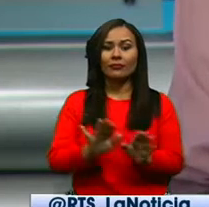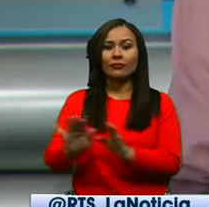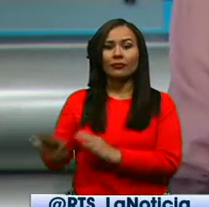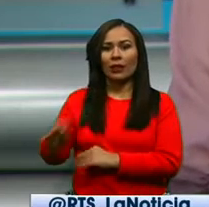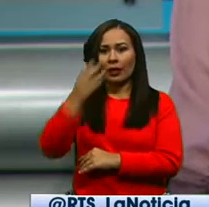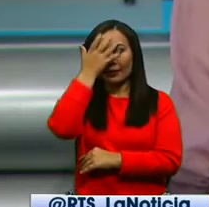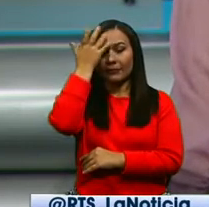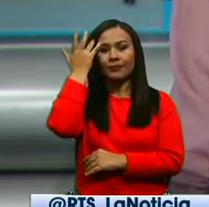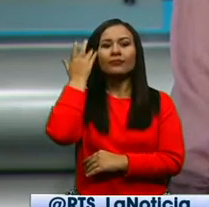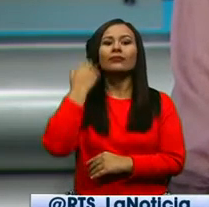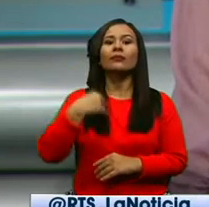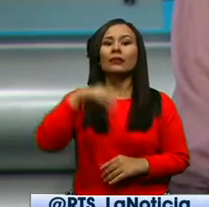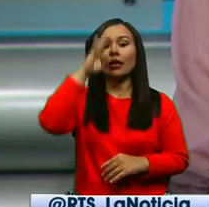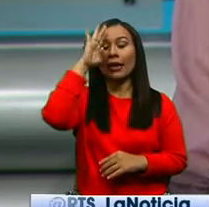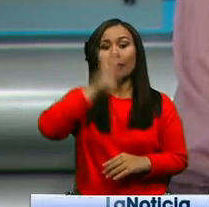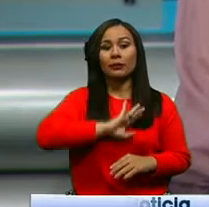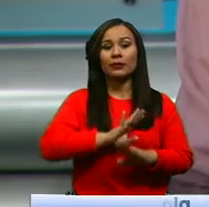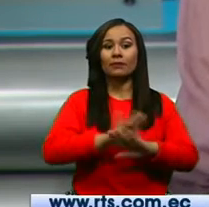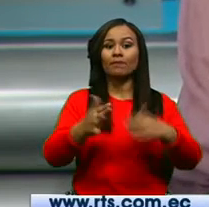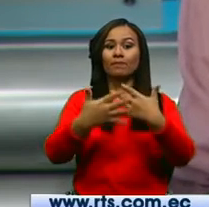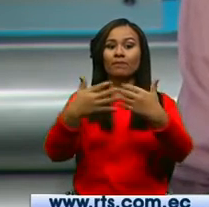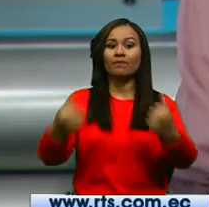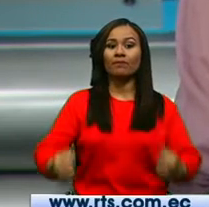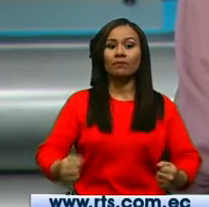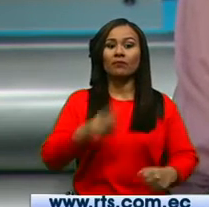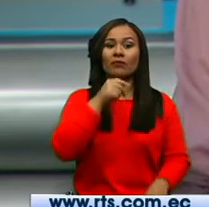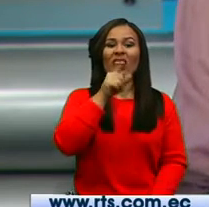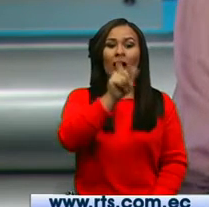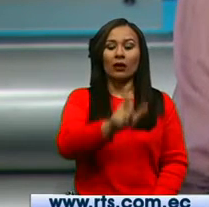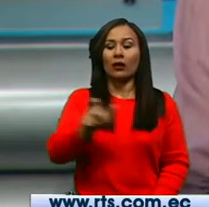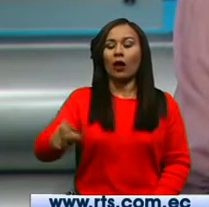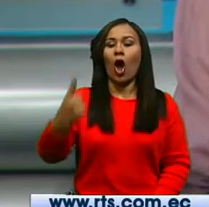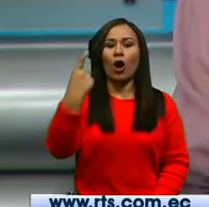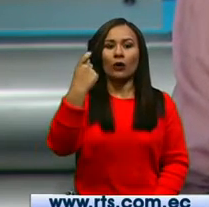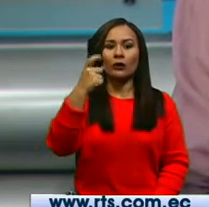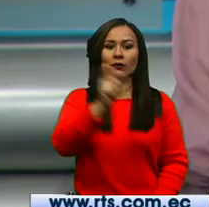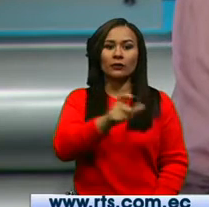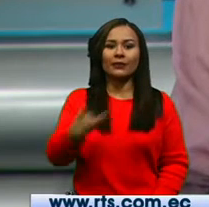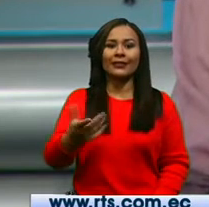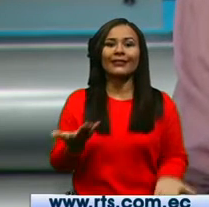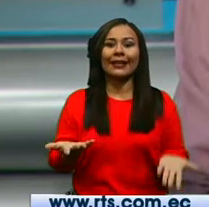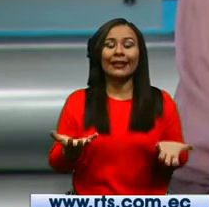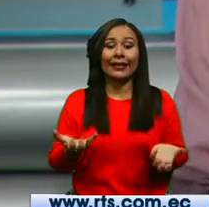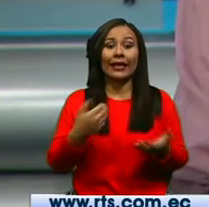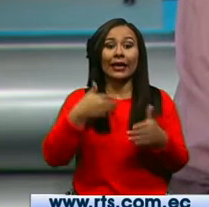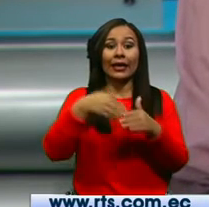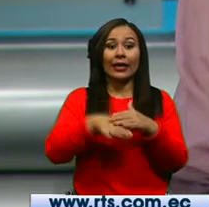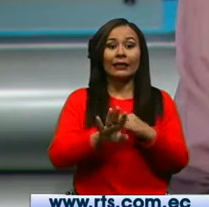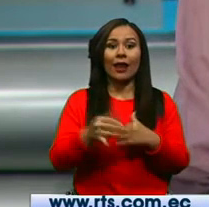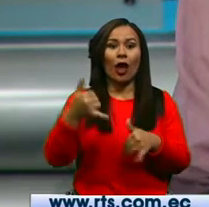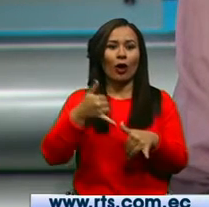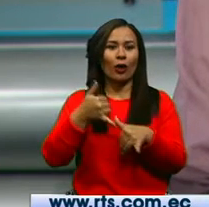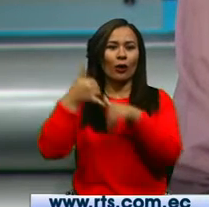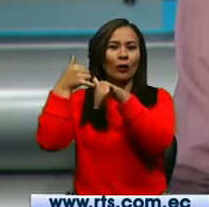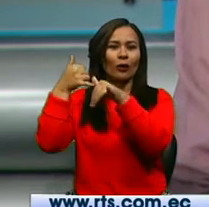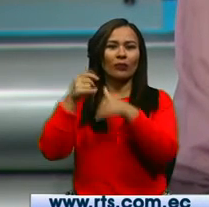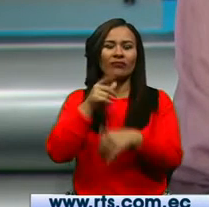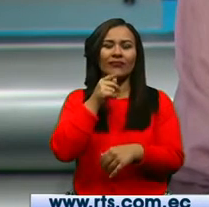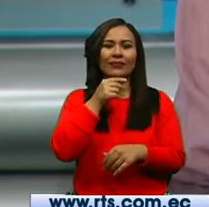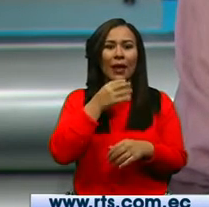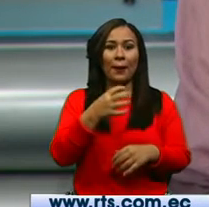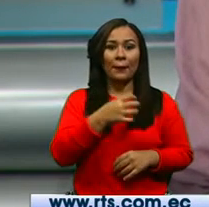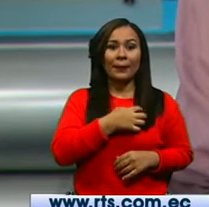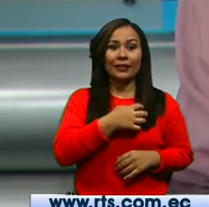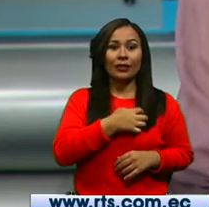La policía detuvo a 11 supuestos hinchas durante un operativo preventivo efectuado antes del partido por la Copa Libertadores entre Barcelona